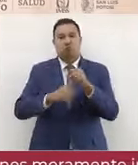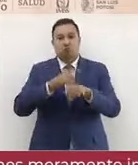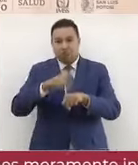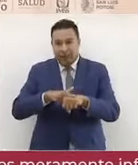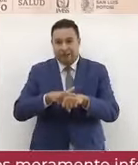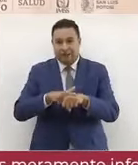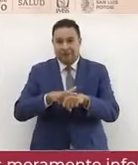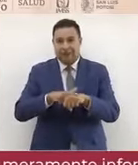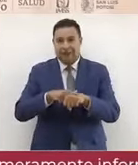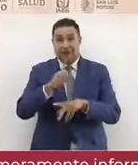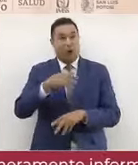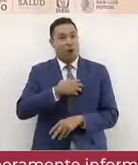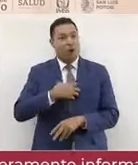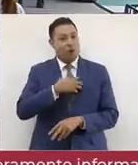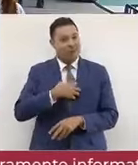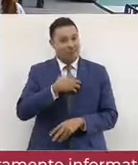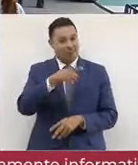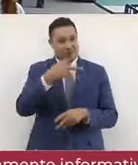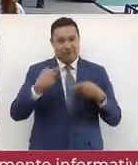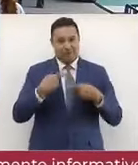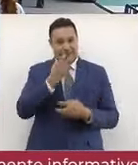¿Están contentos, presidente, por su venida?